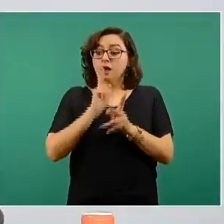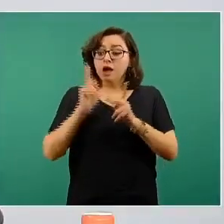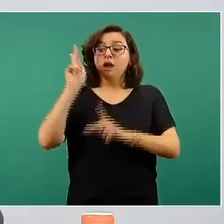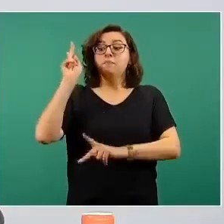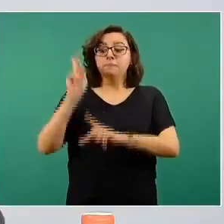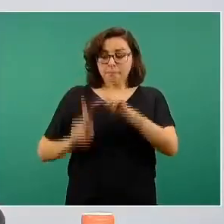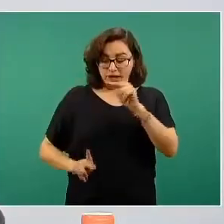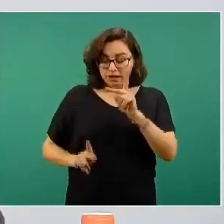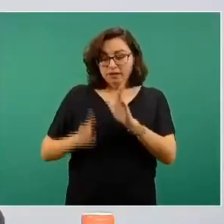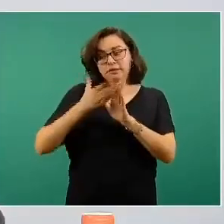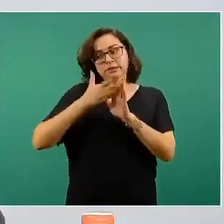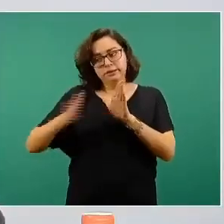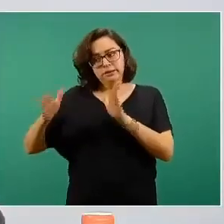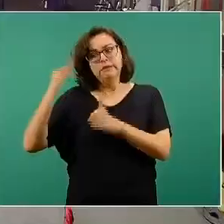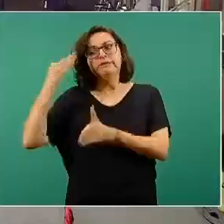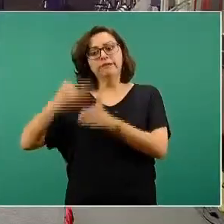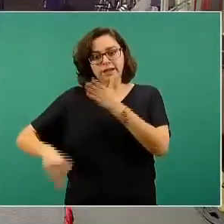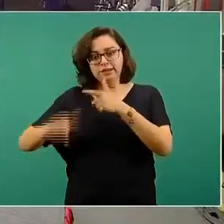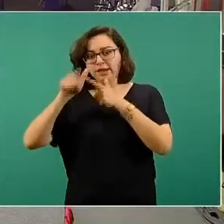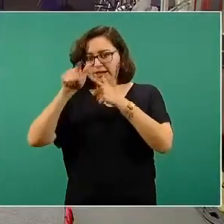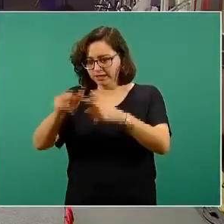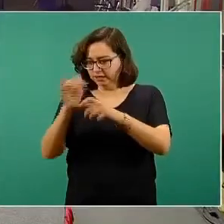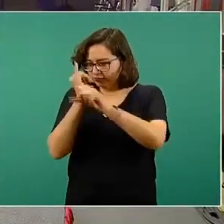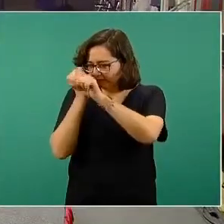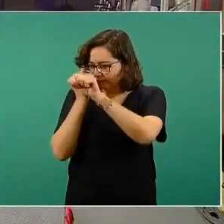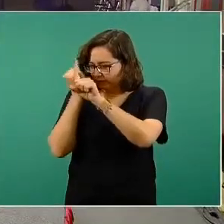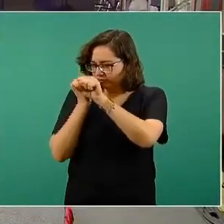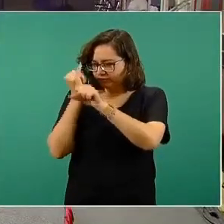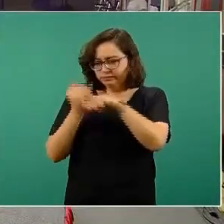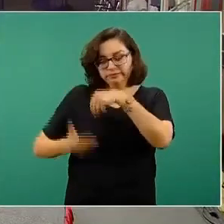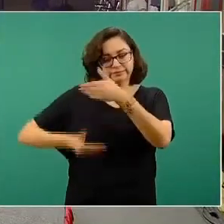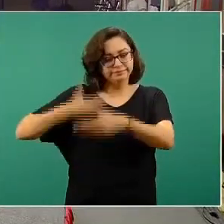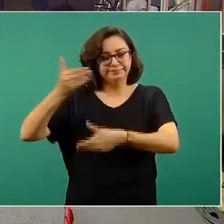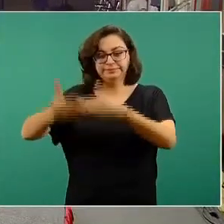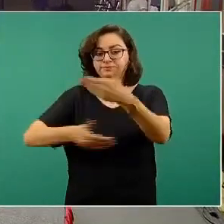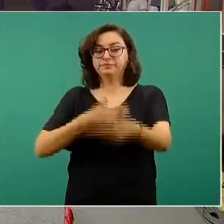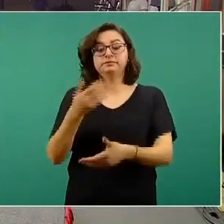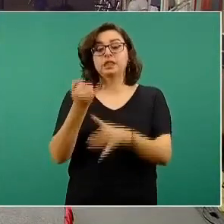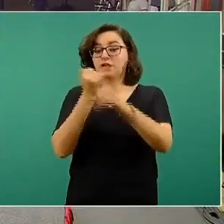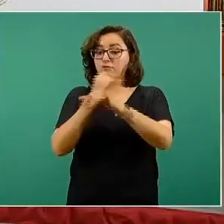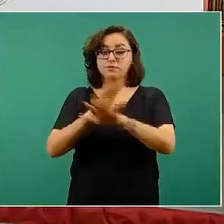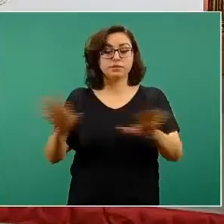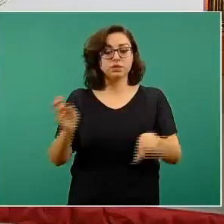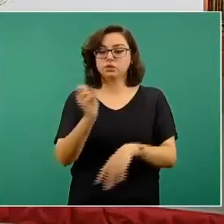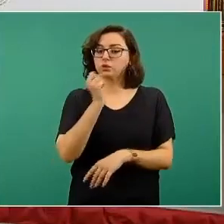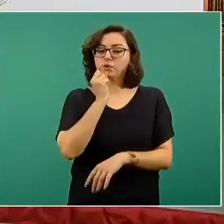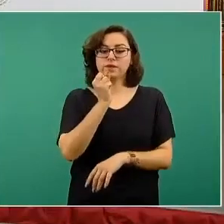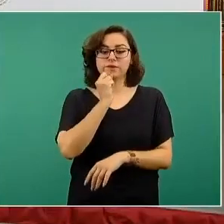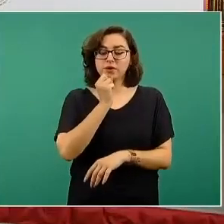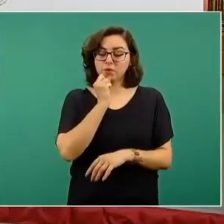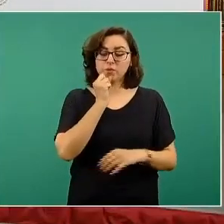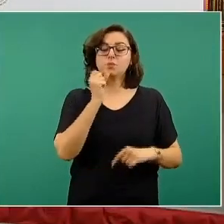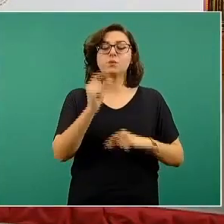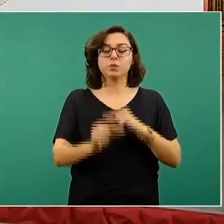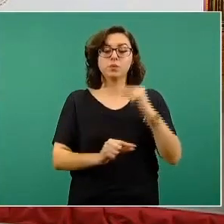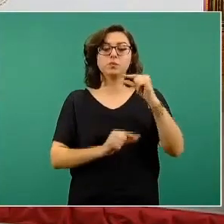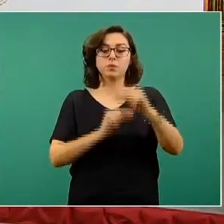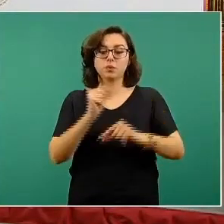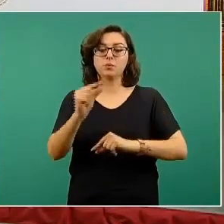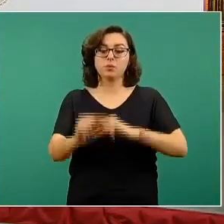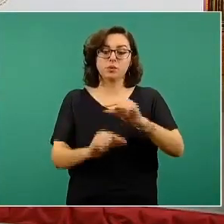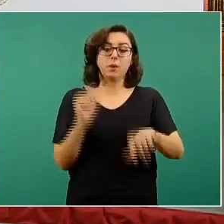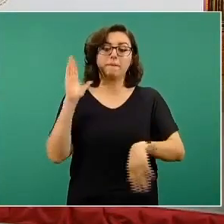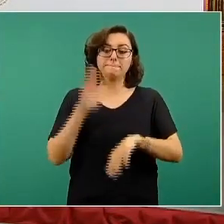precisamente también parte de poder evidenciar y dar a conocer. Entonces, todavía no se tiene esa información. En la medida que vaya avanzando